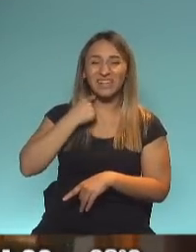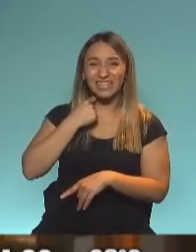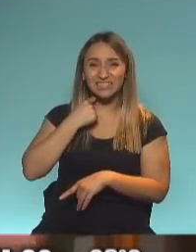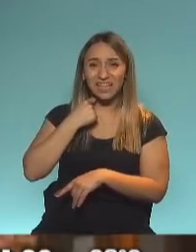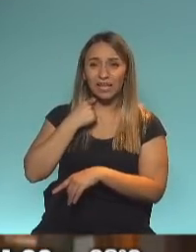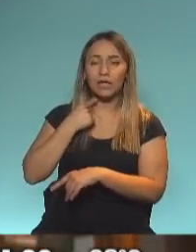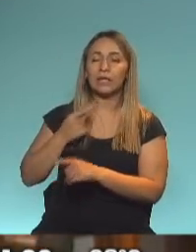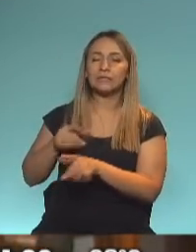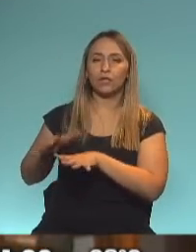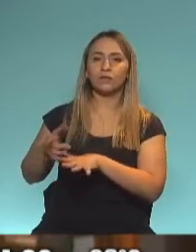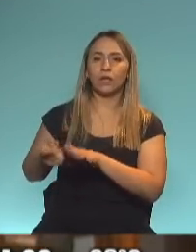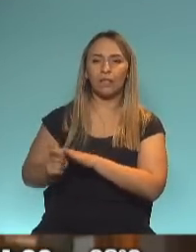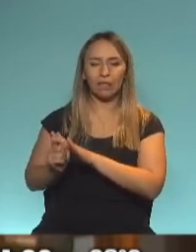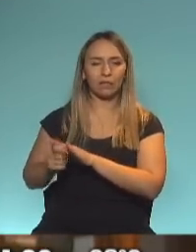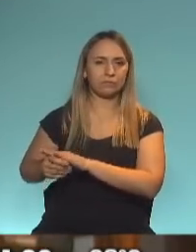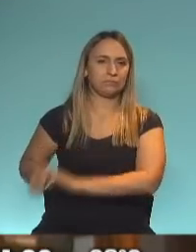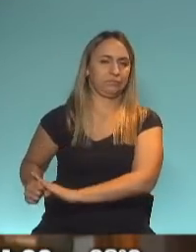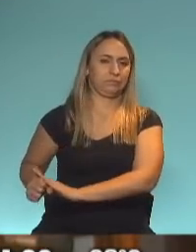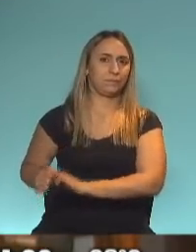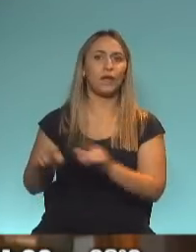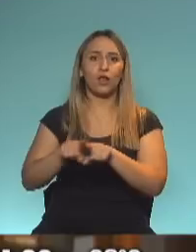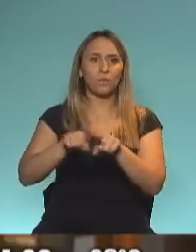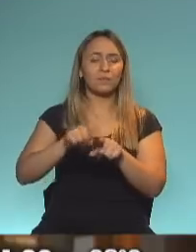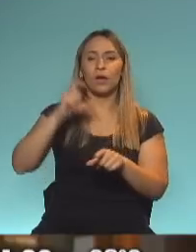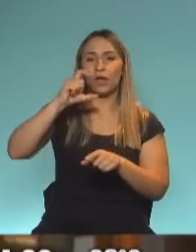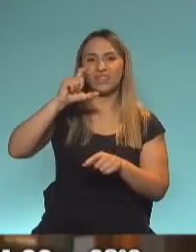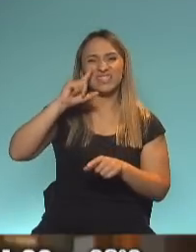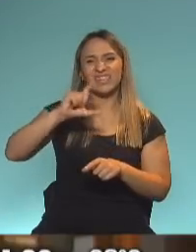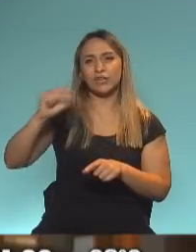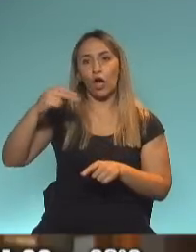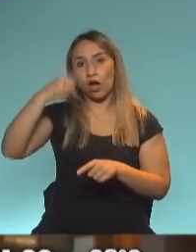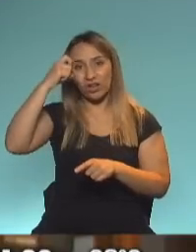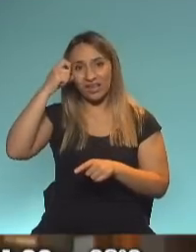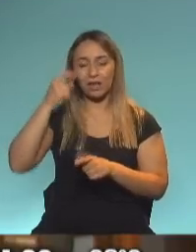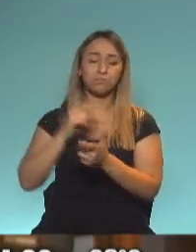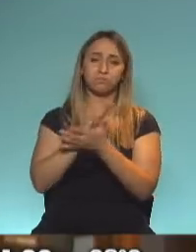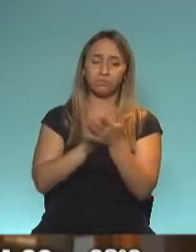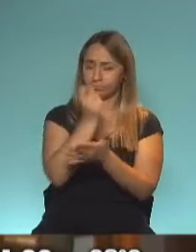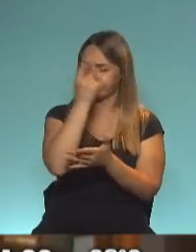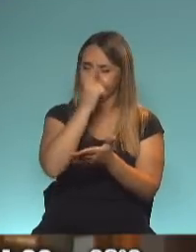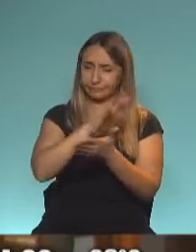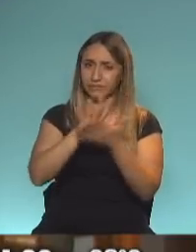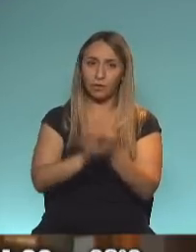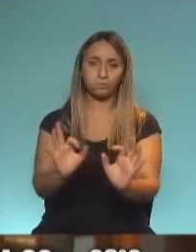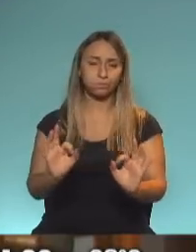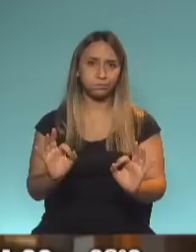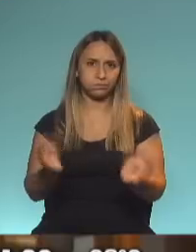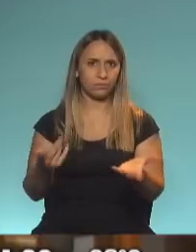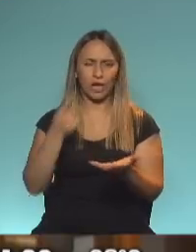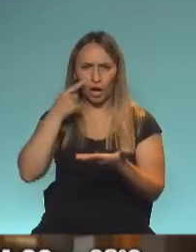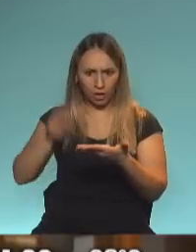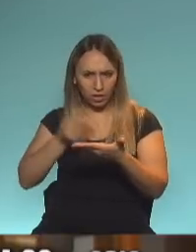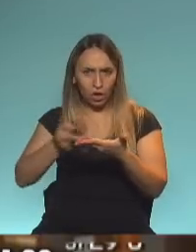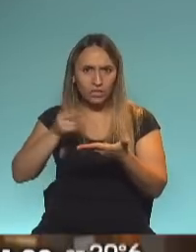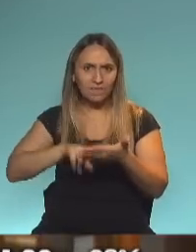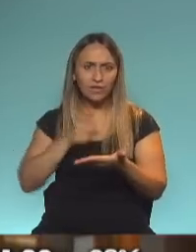A diferencia del caso Chicone, que lo resolvieron en poquitos meses sin ni siquiera mirarlo. Entonces, lo que uno pide es que